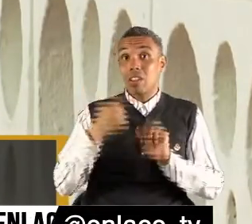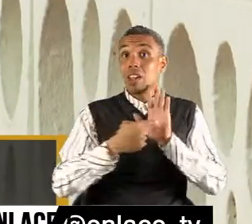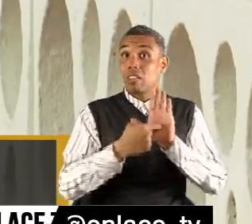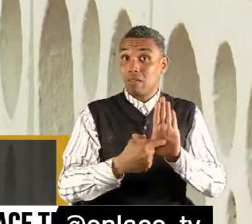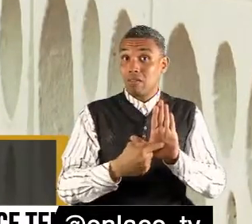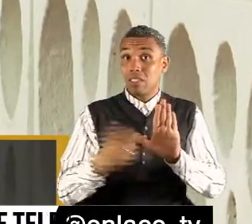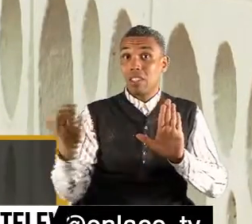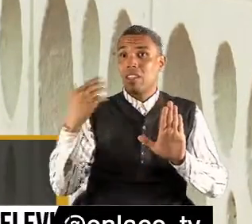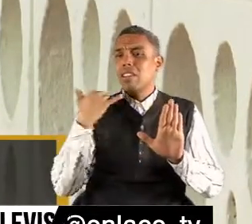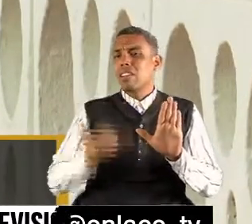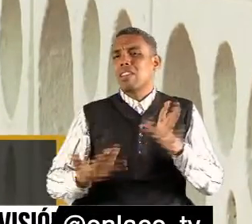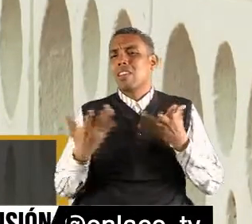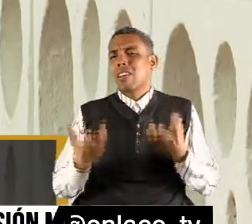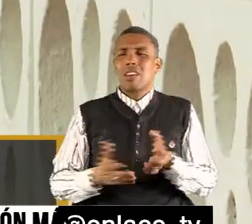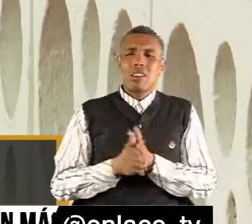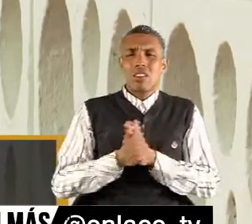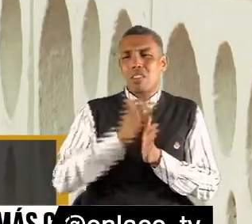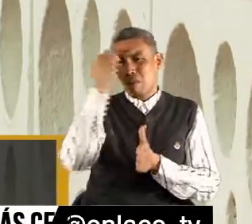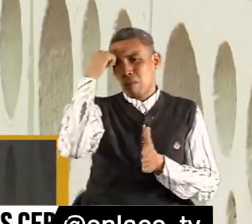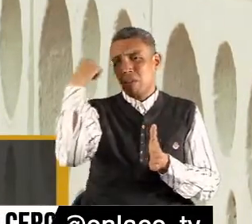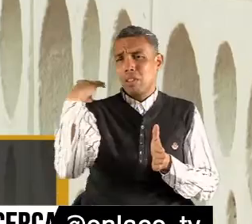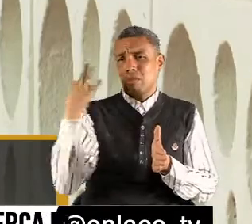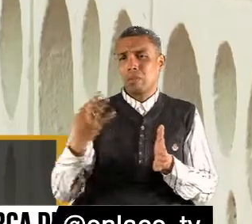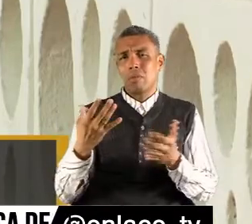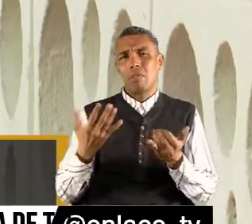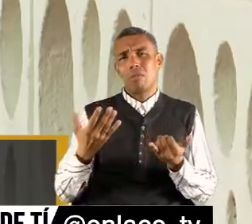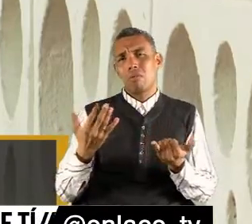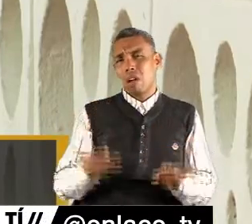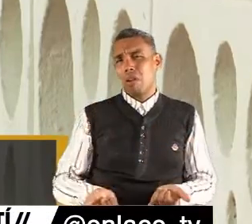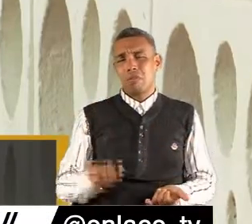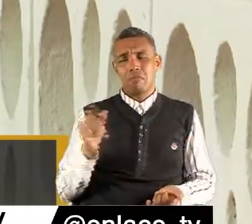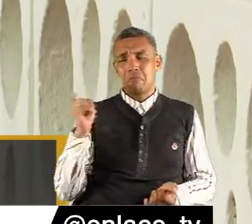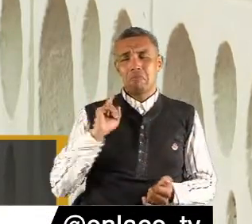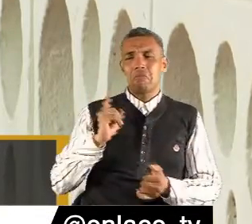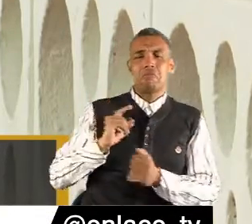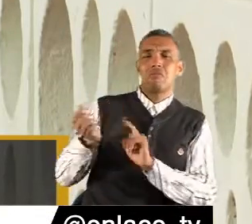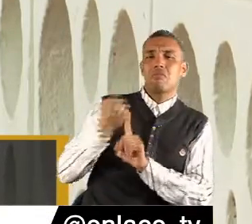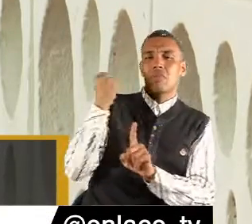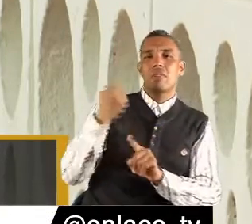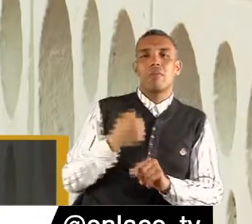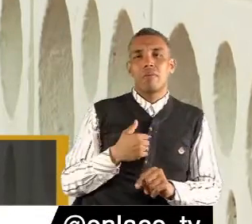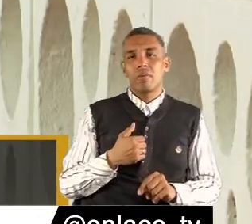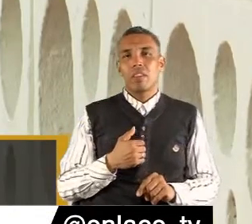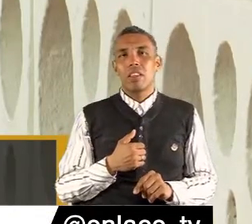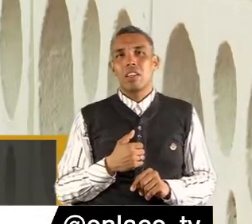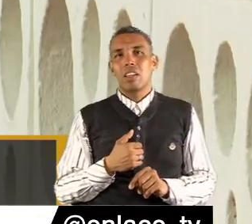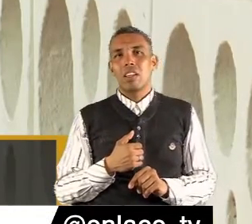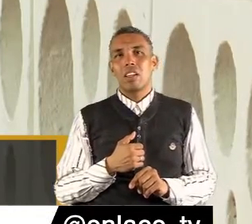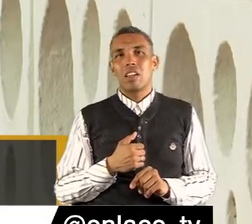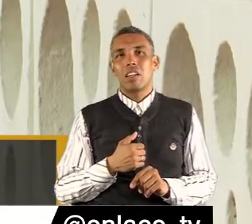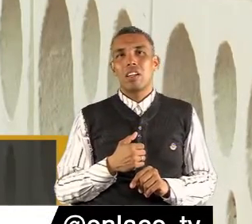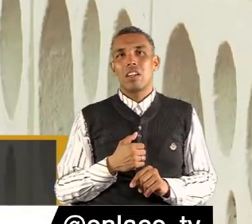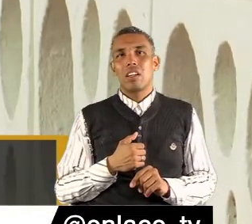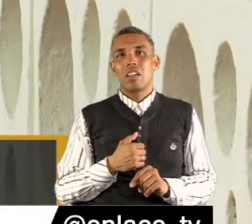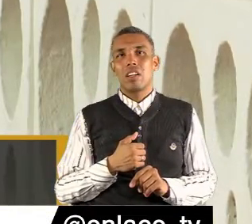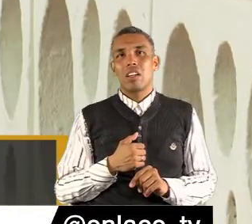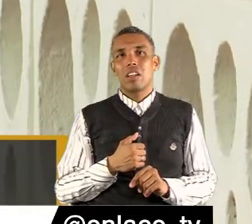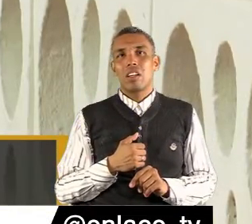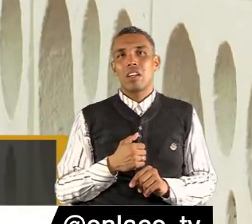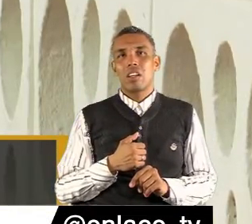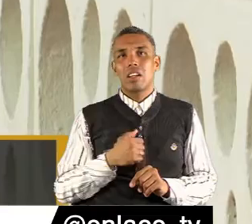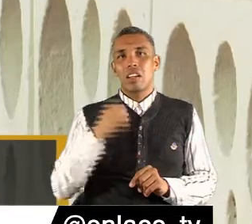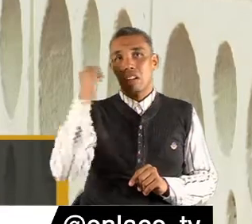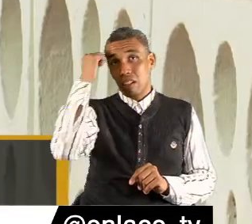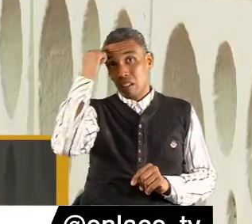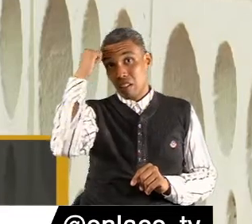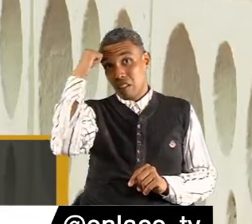acá, pero me dijeron, profesor, ya está la escuela, no tiene quien nos colabore,